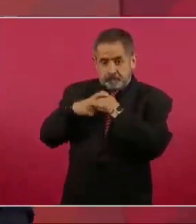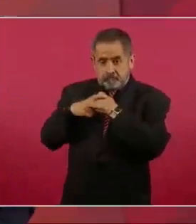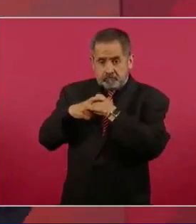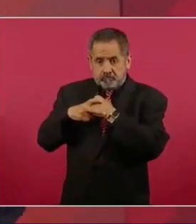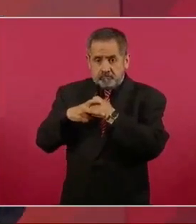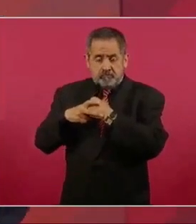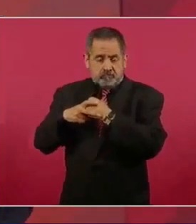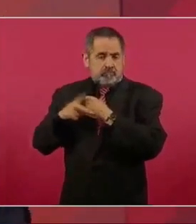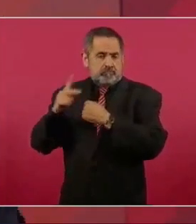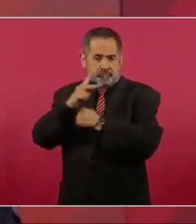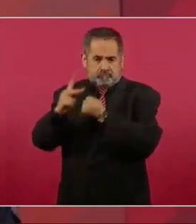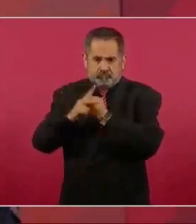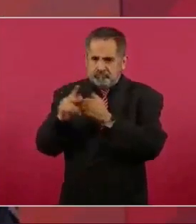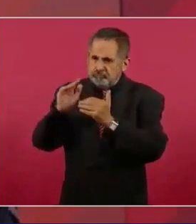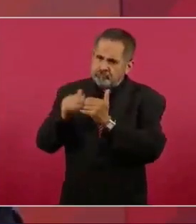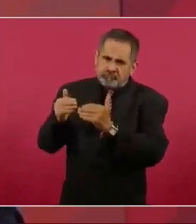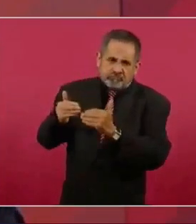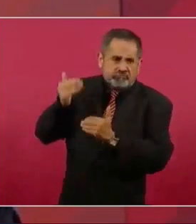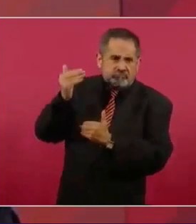más avanzados,